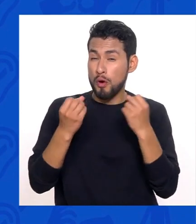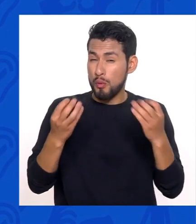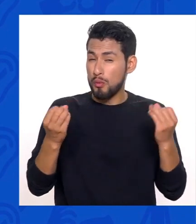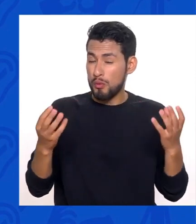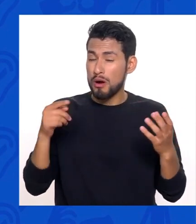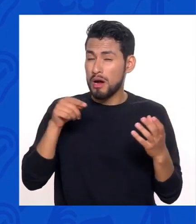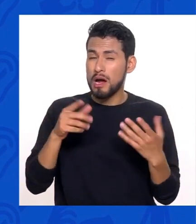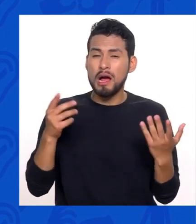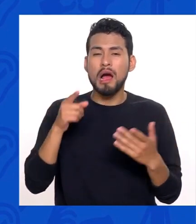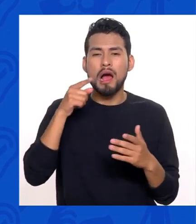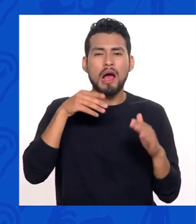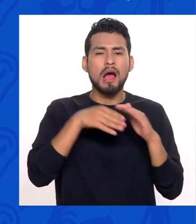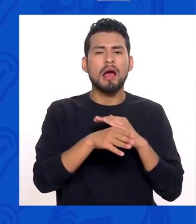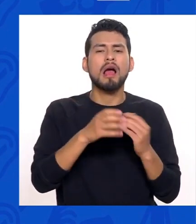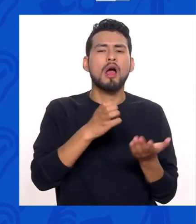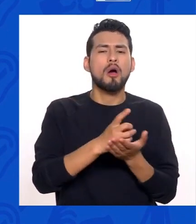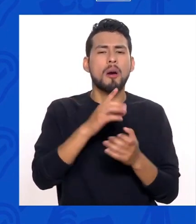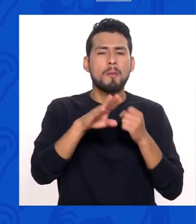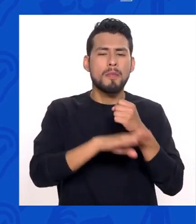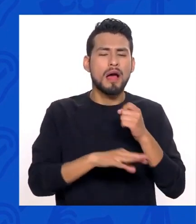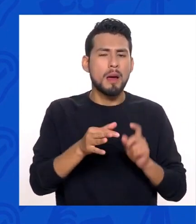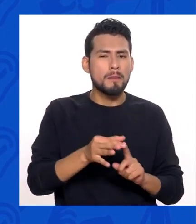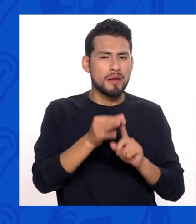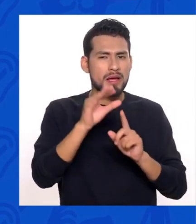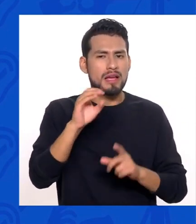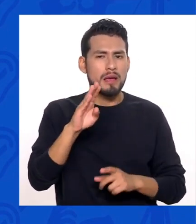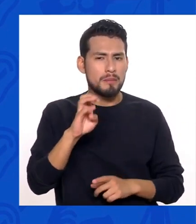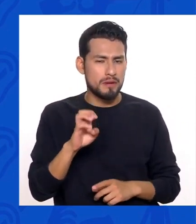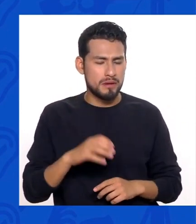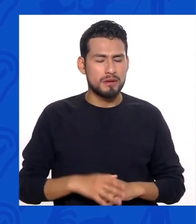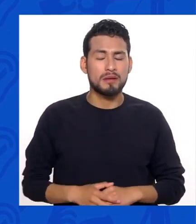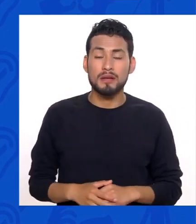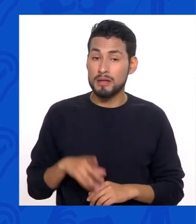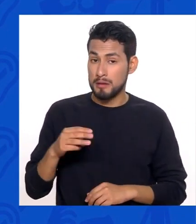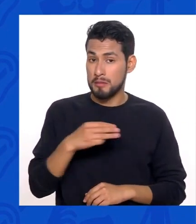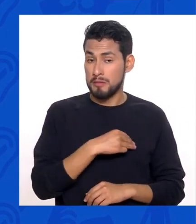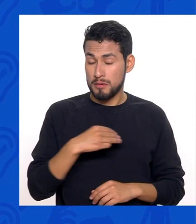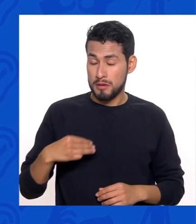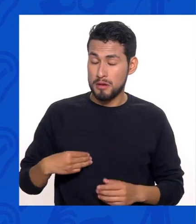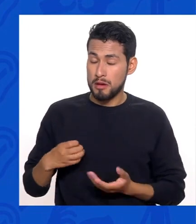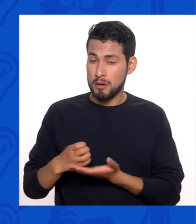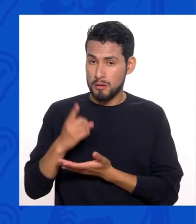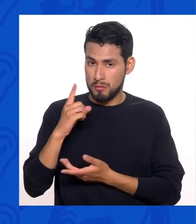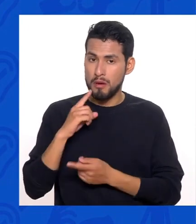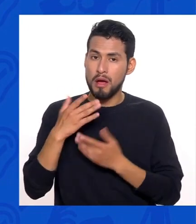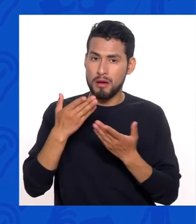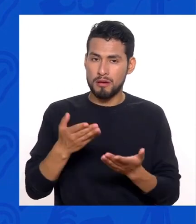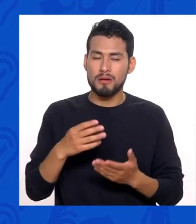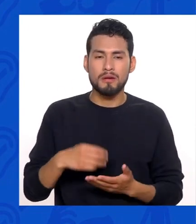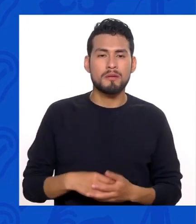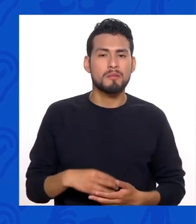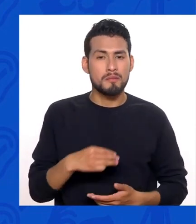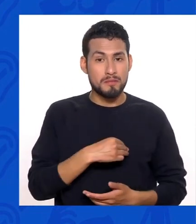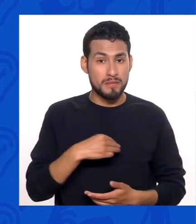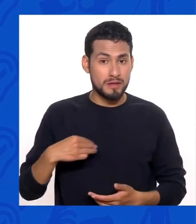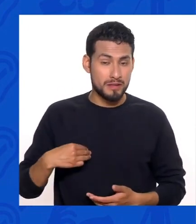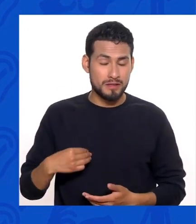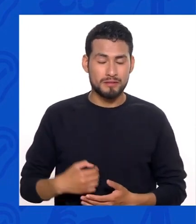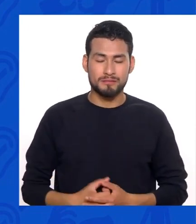a Centros de Educación Básica Especial, CEBE, según señala el Ministerio de Educación,